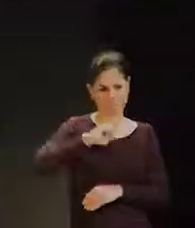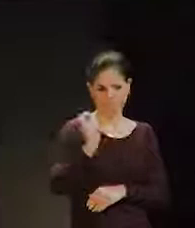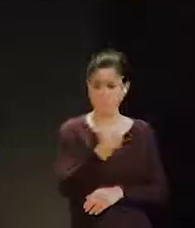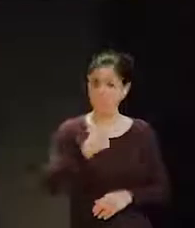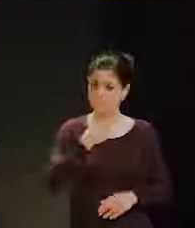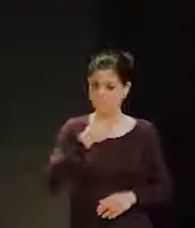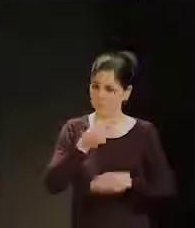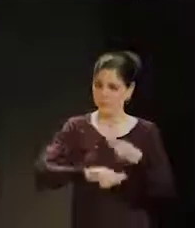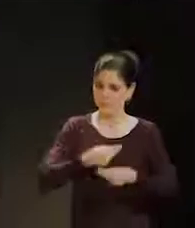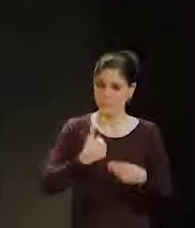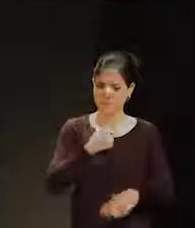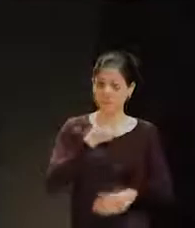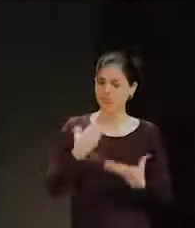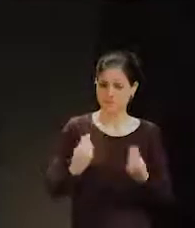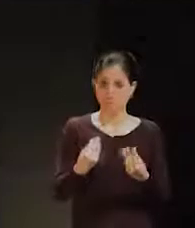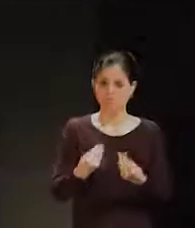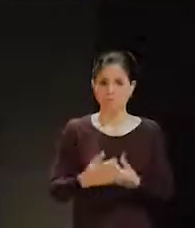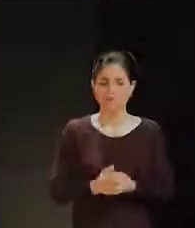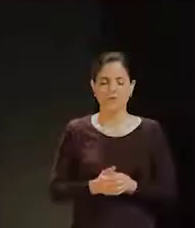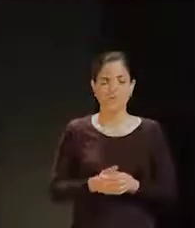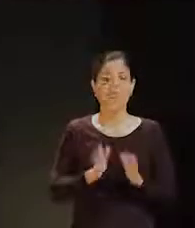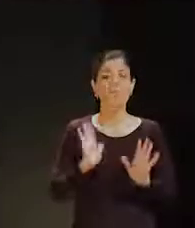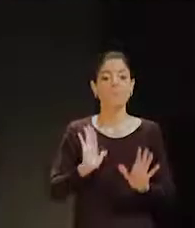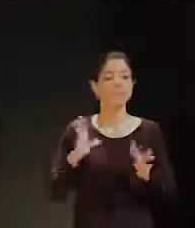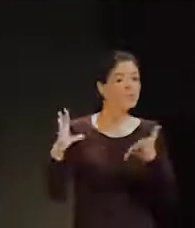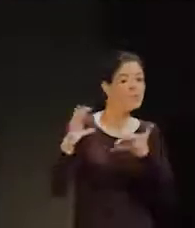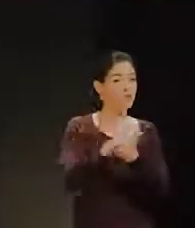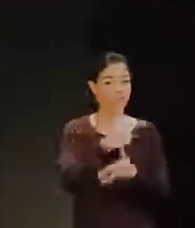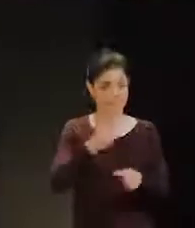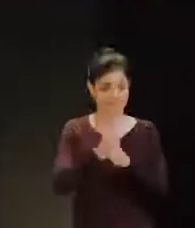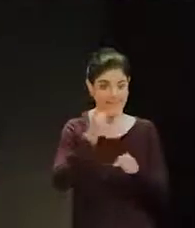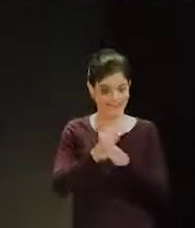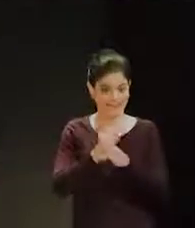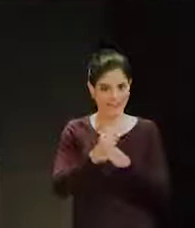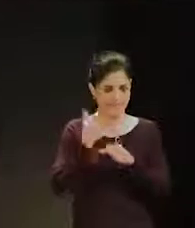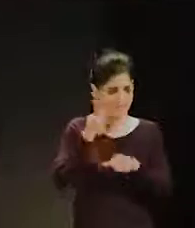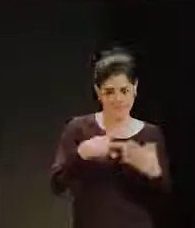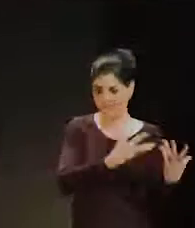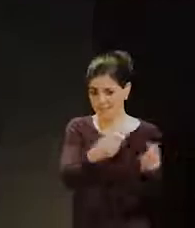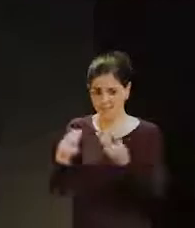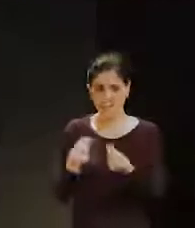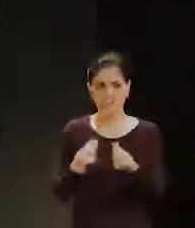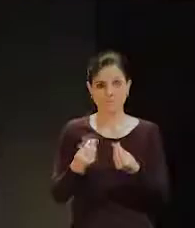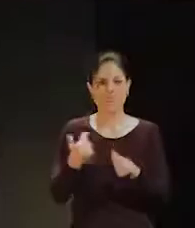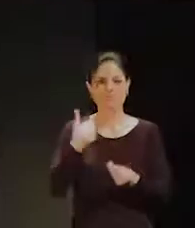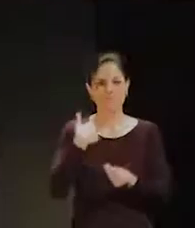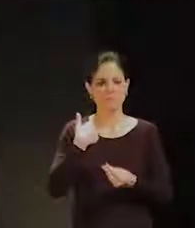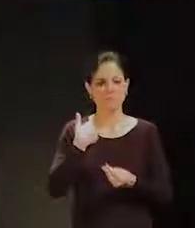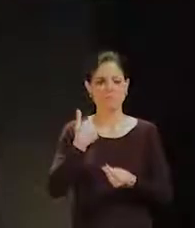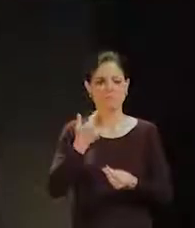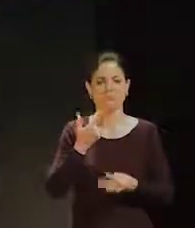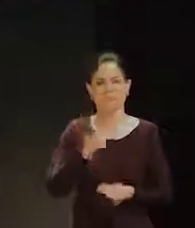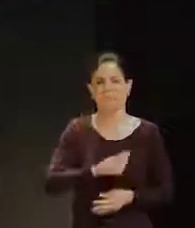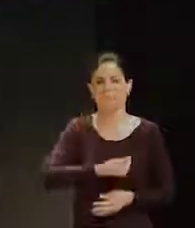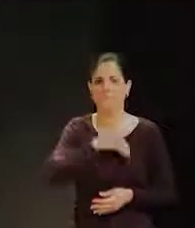gustan, sí, bien, me gusta muchísimo, pero con todo este trabajo que es tantísimo, yo voy